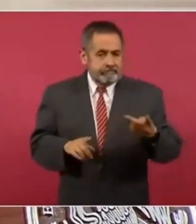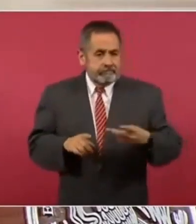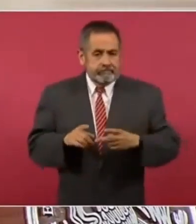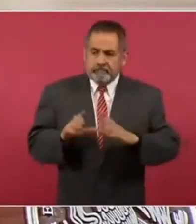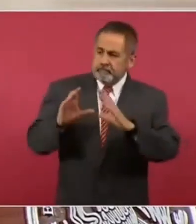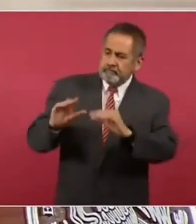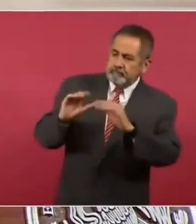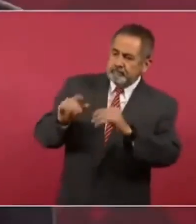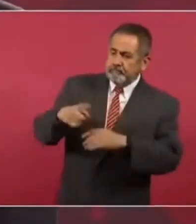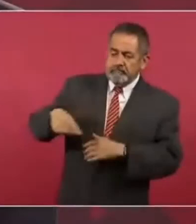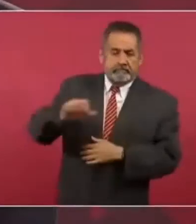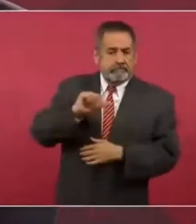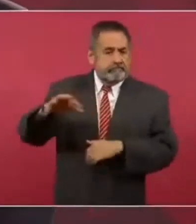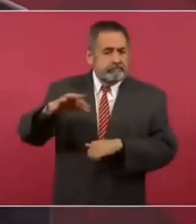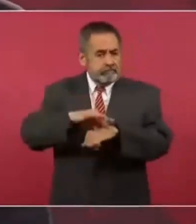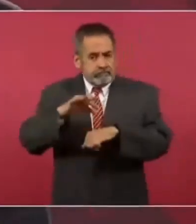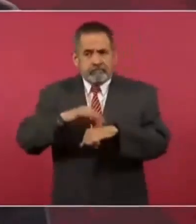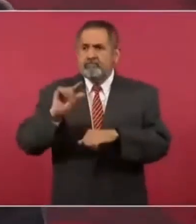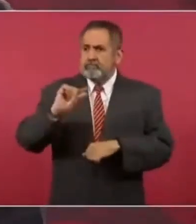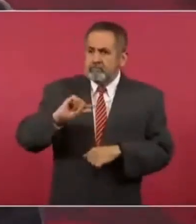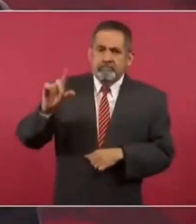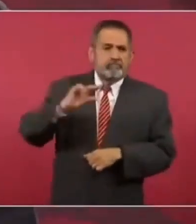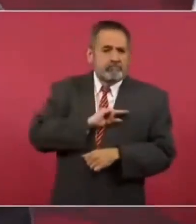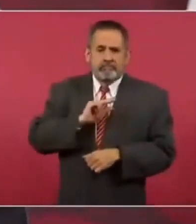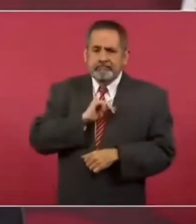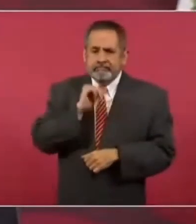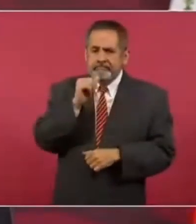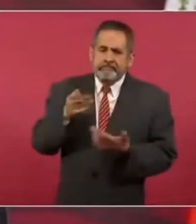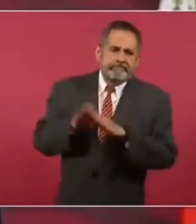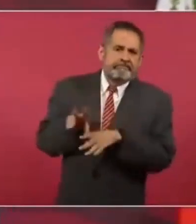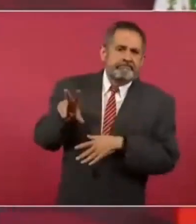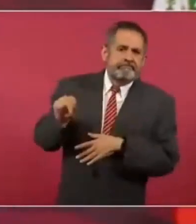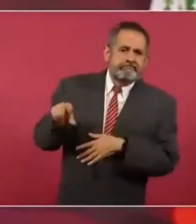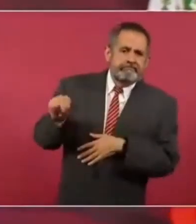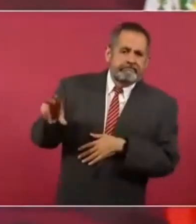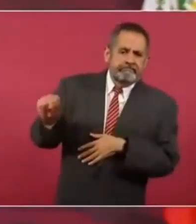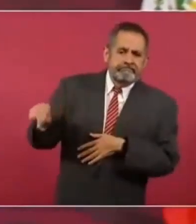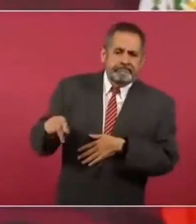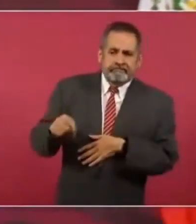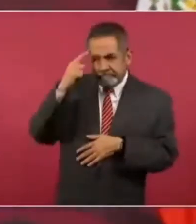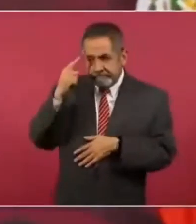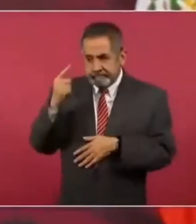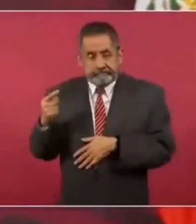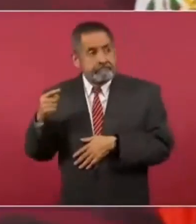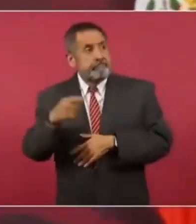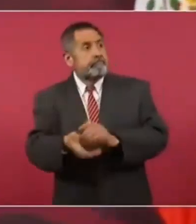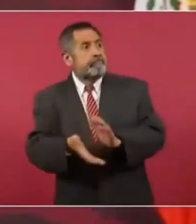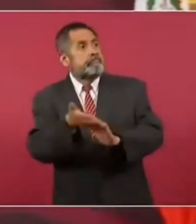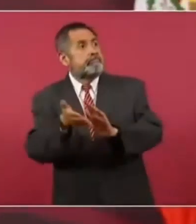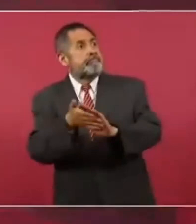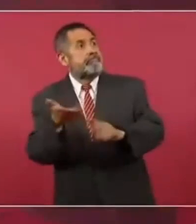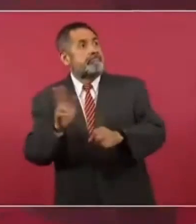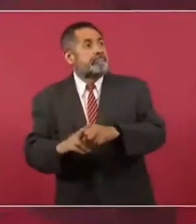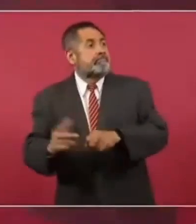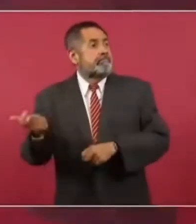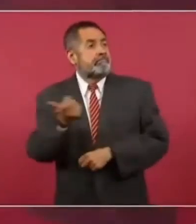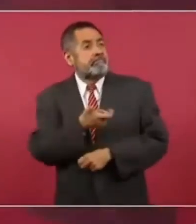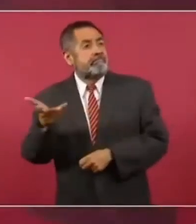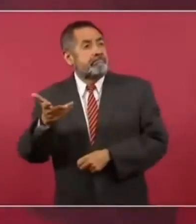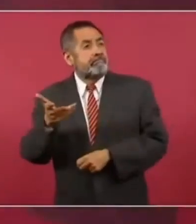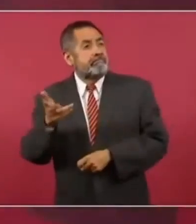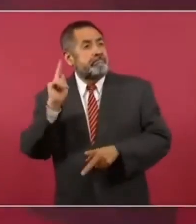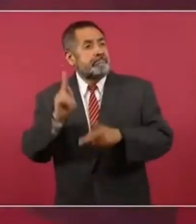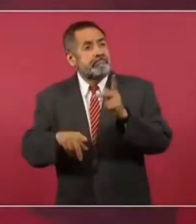a los médicos, a los especialistas, porque construían obras carísimas que ni siquiera